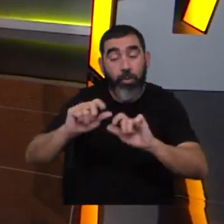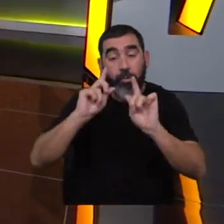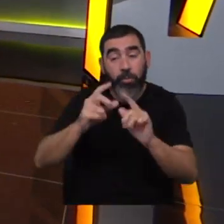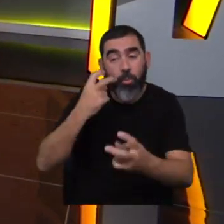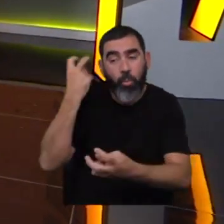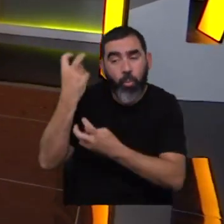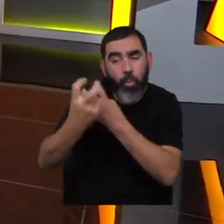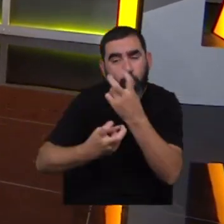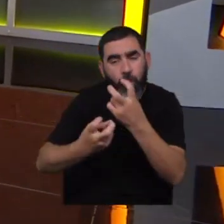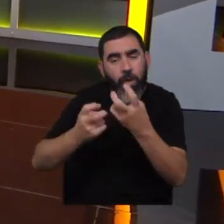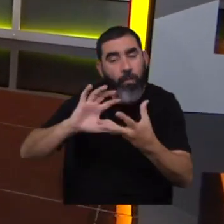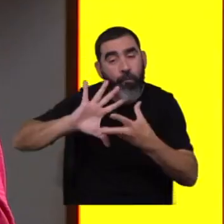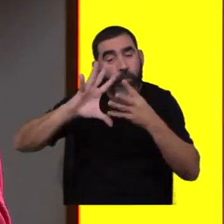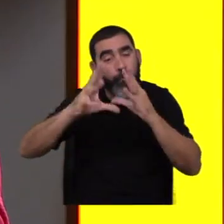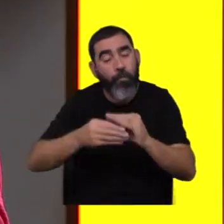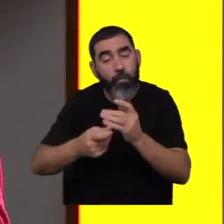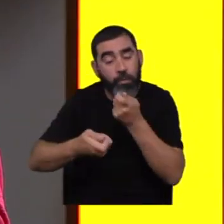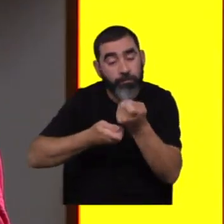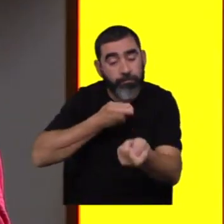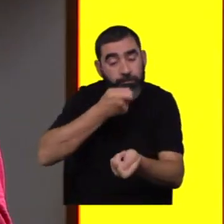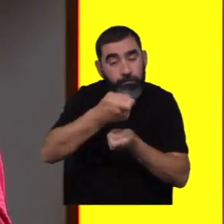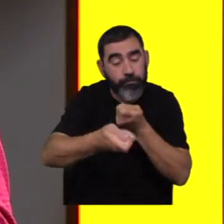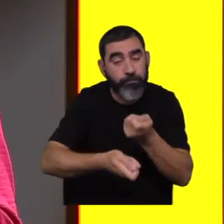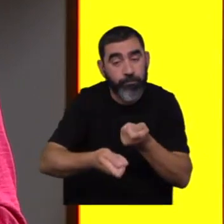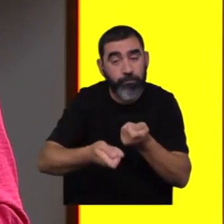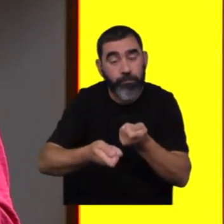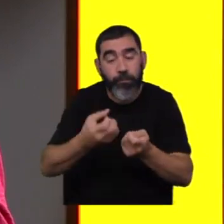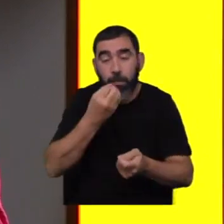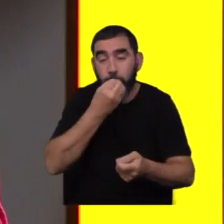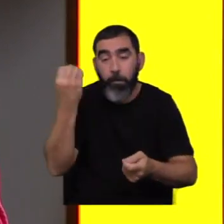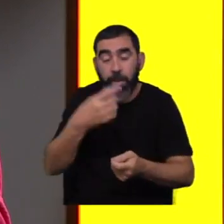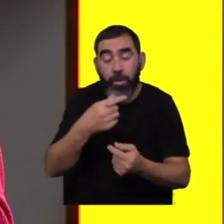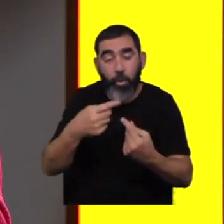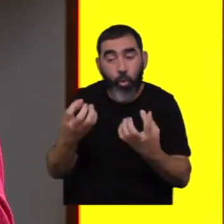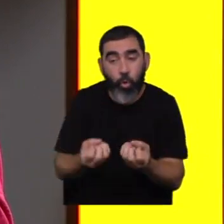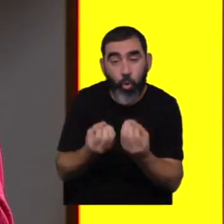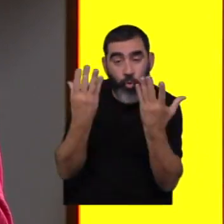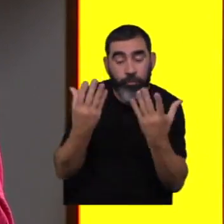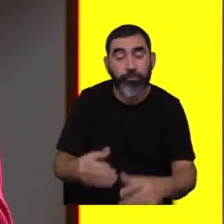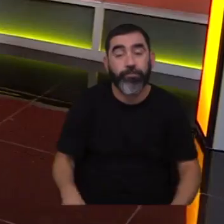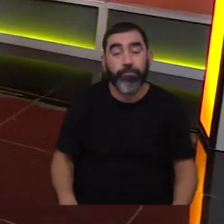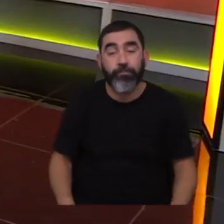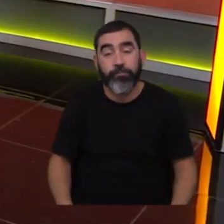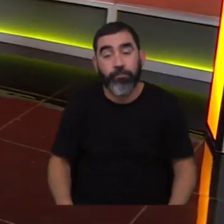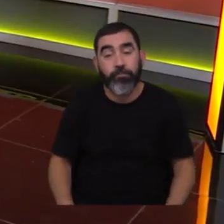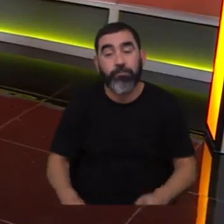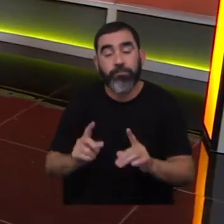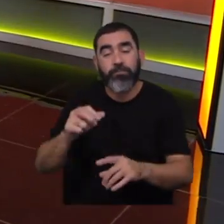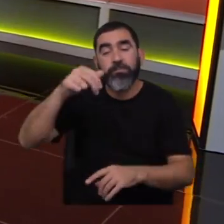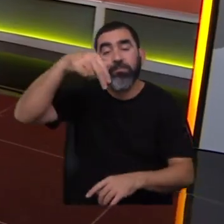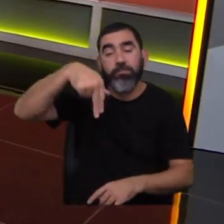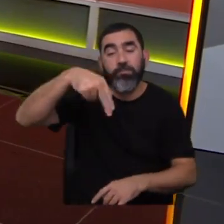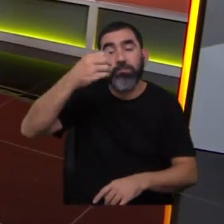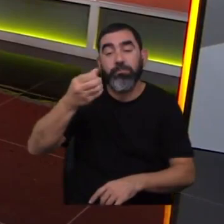buscar diversas formas de contribuir, de poder combatir estas estructuras. Y, por ejemplo, estudian nanopartículas